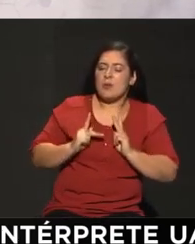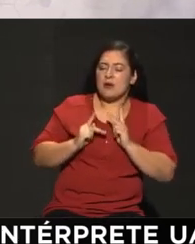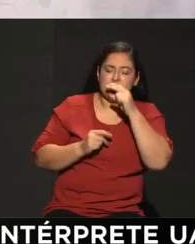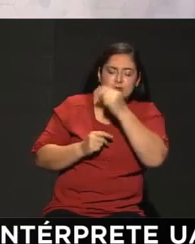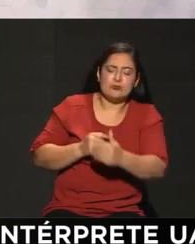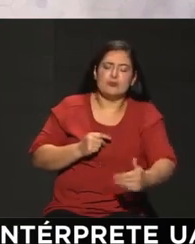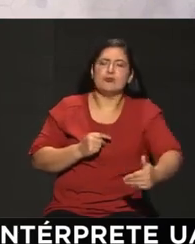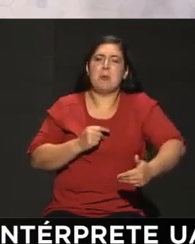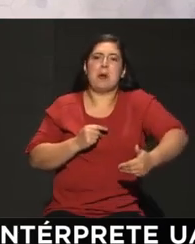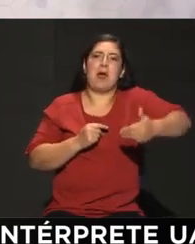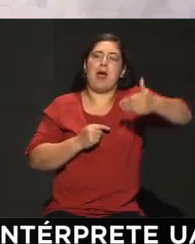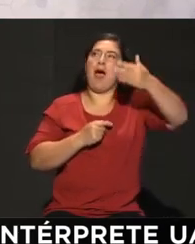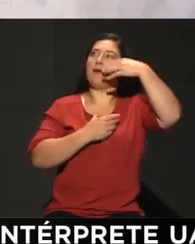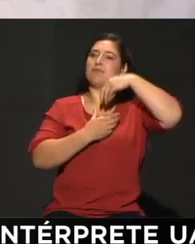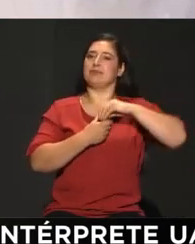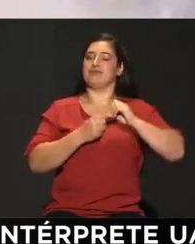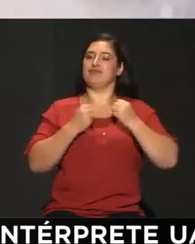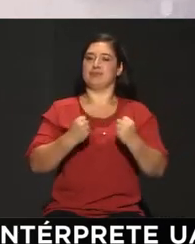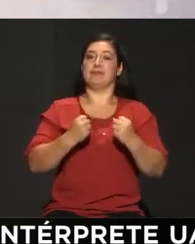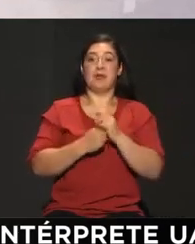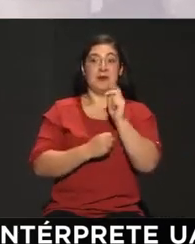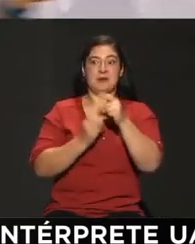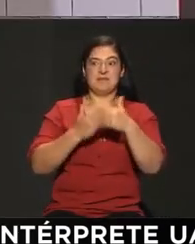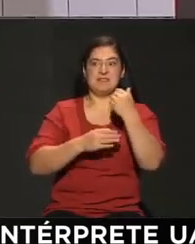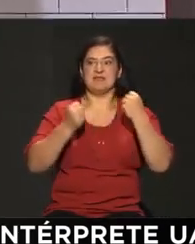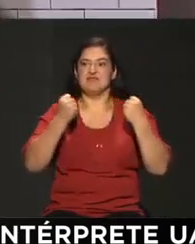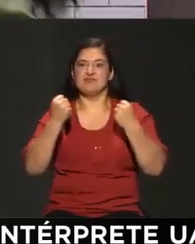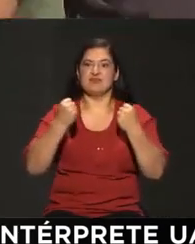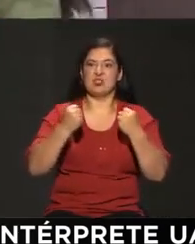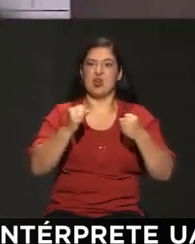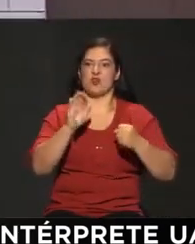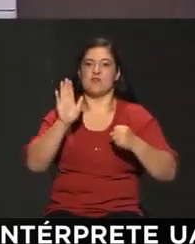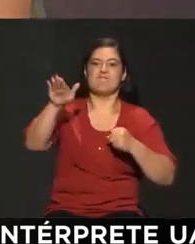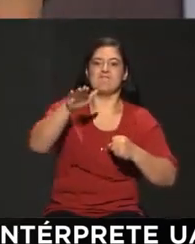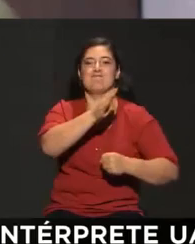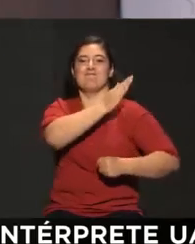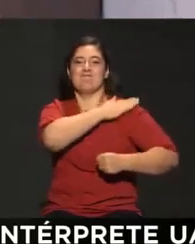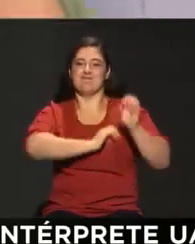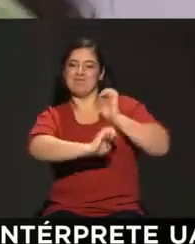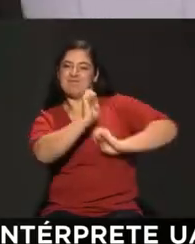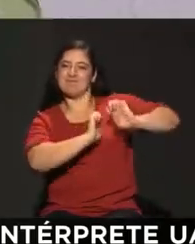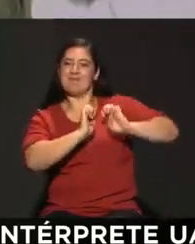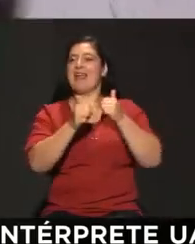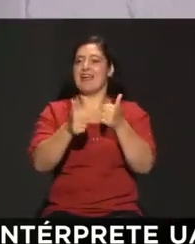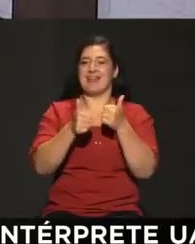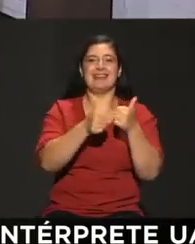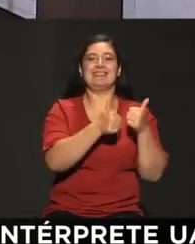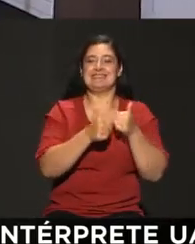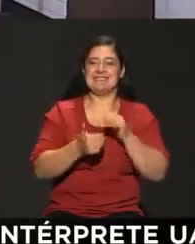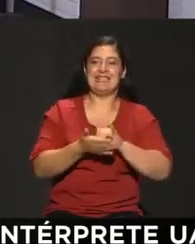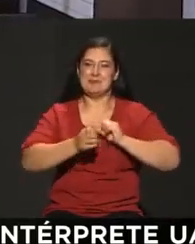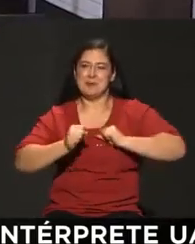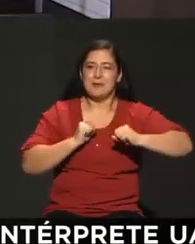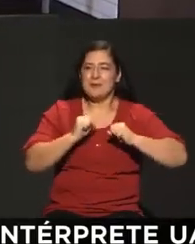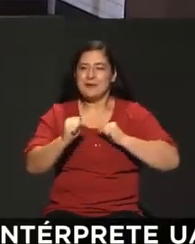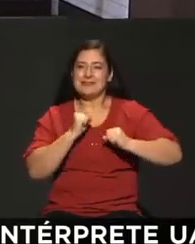aprovechamos desde niños para mejorarlas. ¿Listo? Vamos con el combate. Yo te quiero tocar, tú no te dejas, eso es.